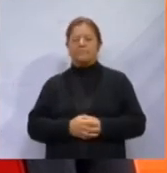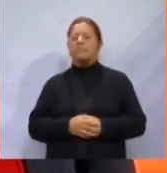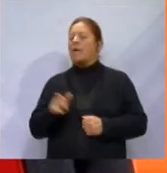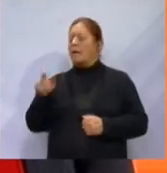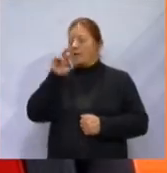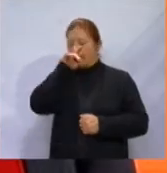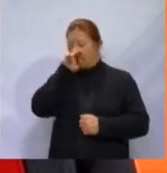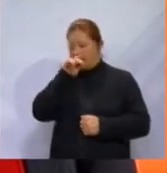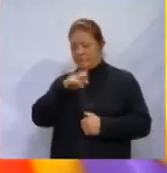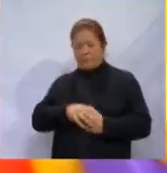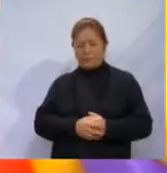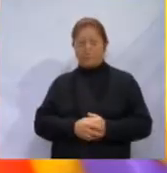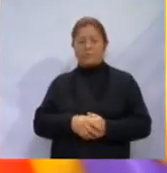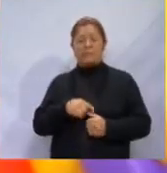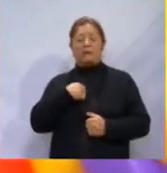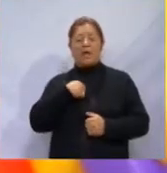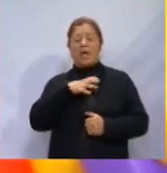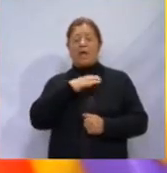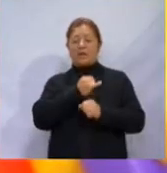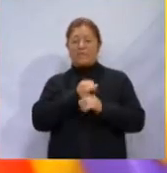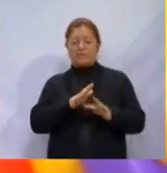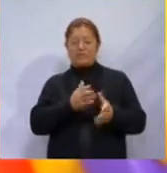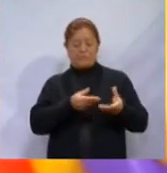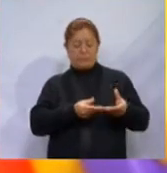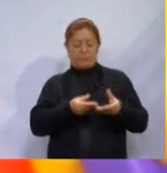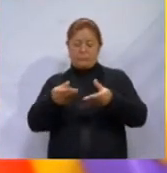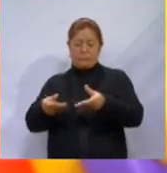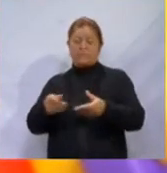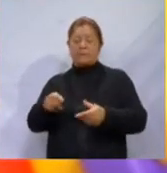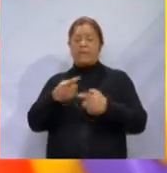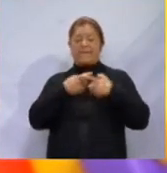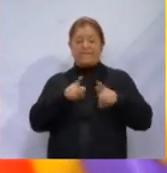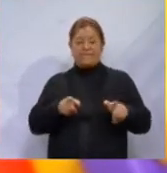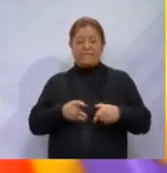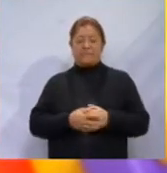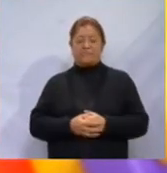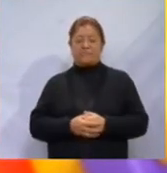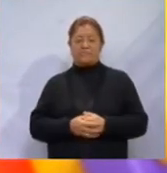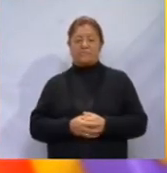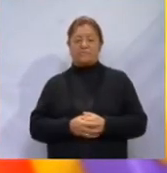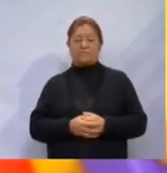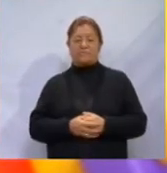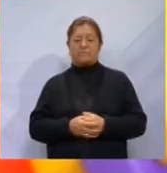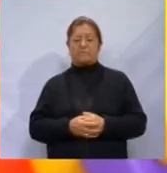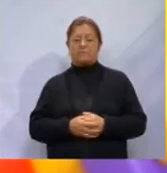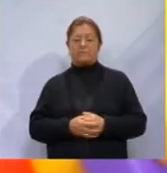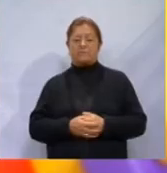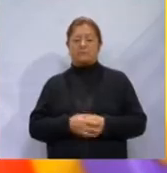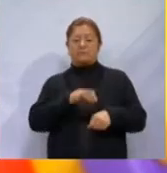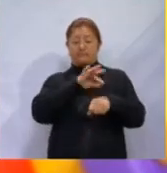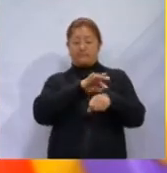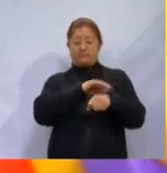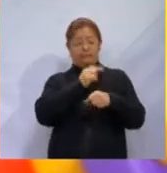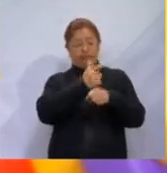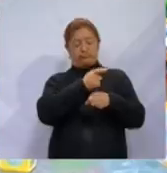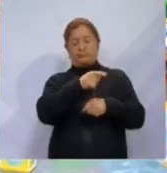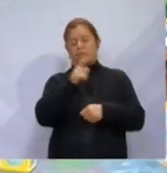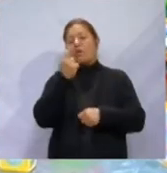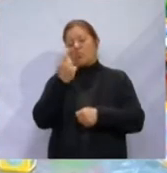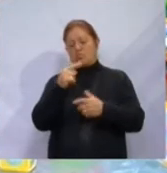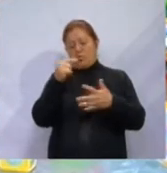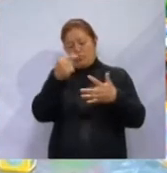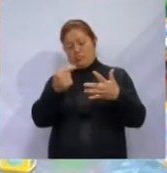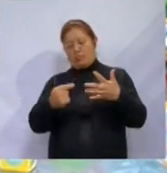te preocupes. Aquí tengo información de los diferentes diagnósticos y uno de ellos es el autismo.